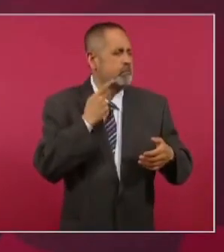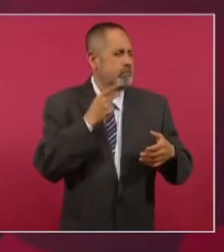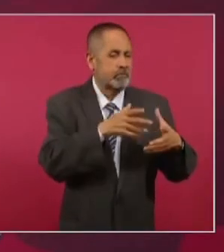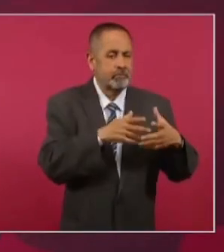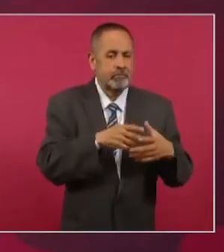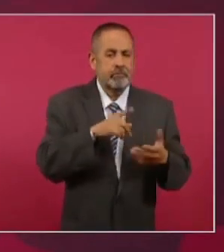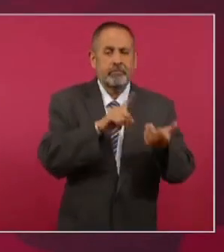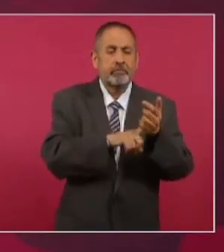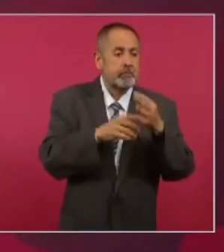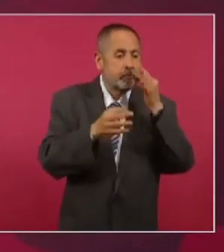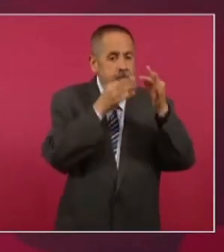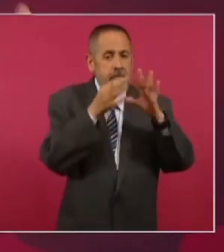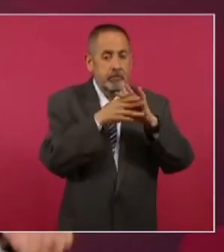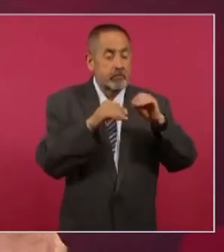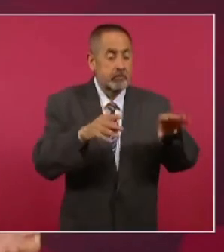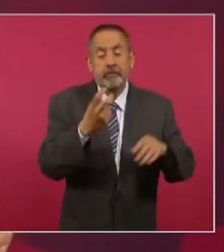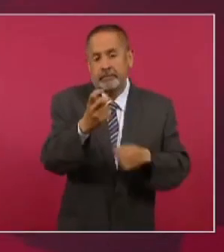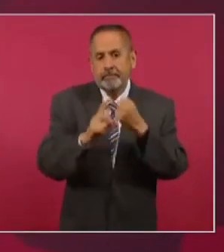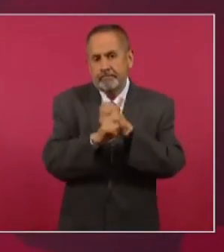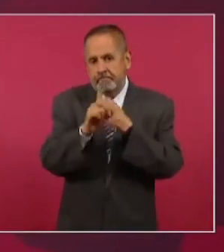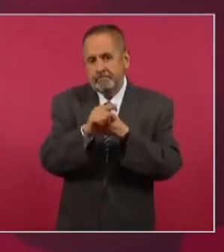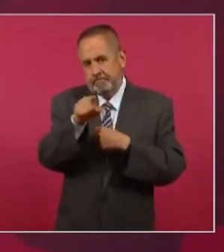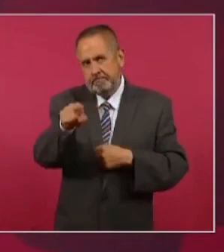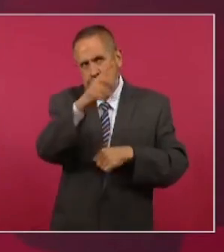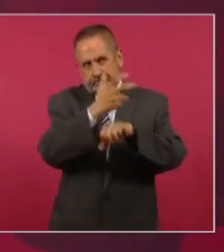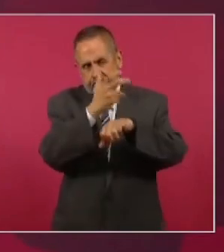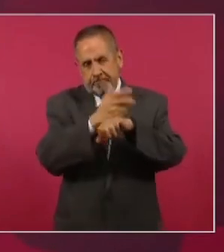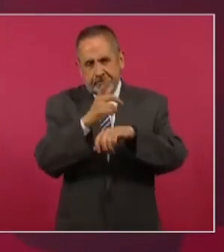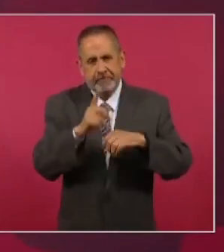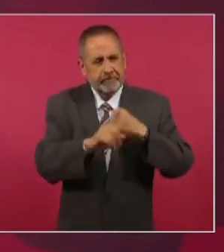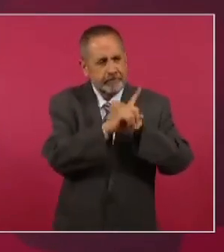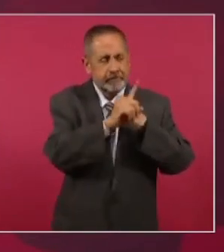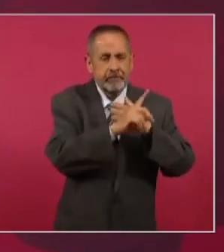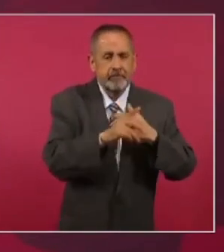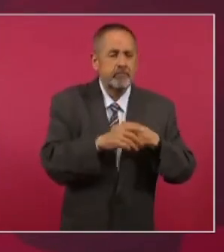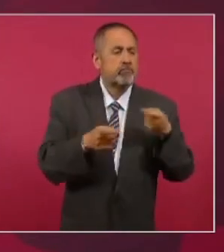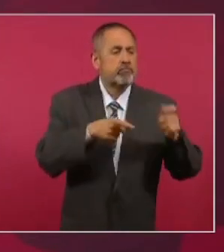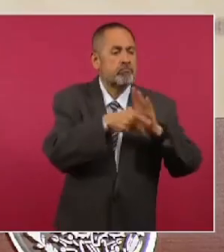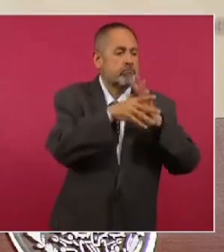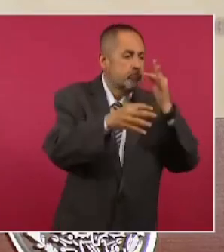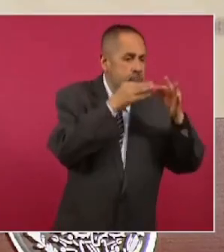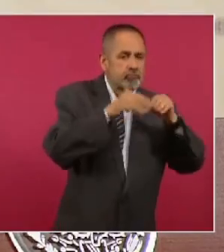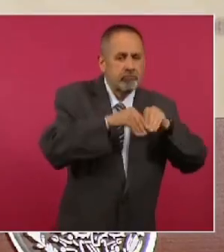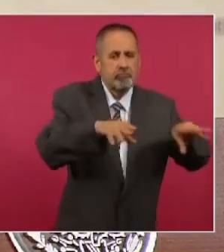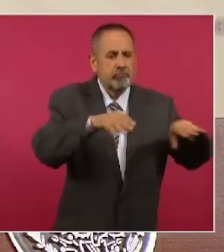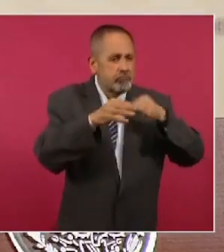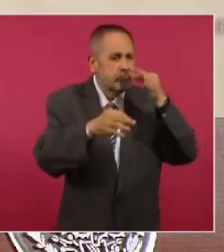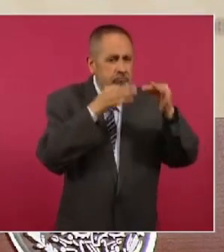dominan ese es un problema que ustedes tienen a los medios de información